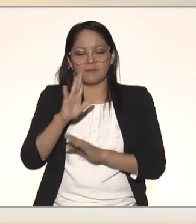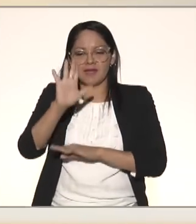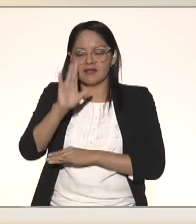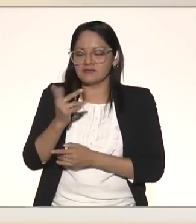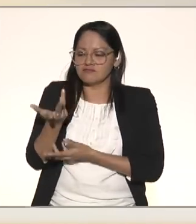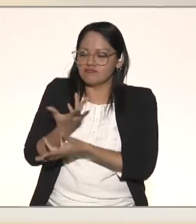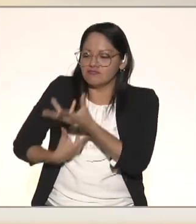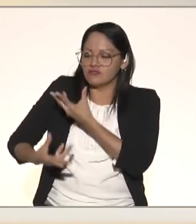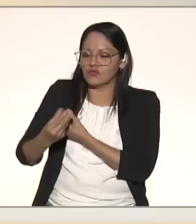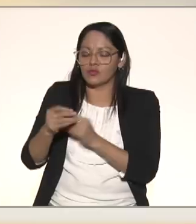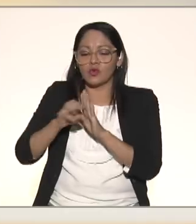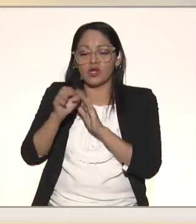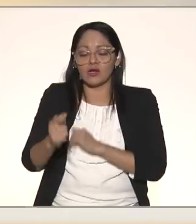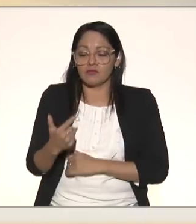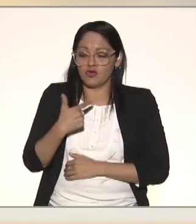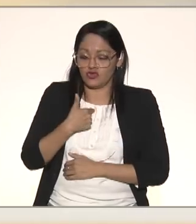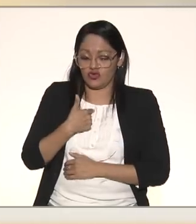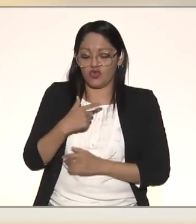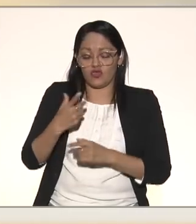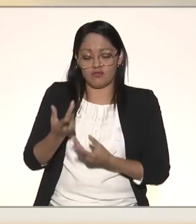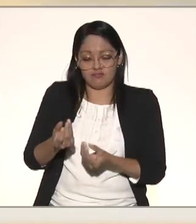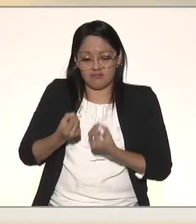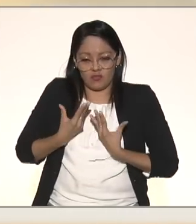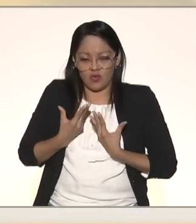cuando yo doy, me doy a mí mismo.